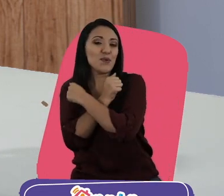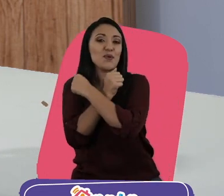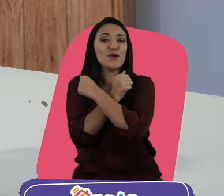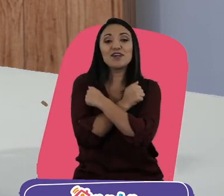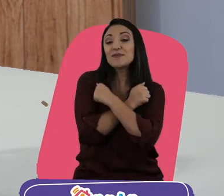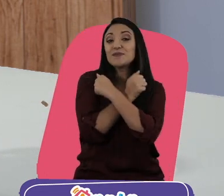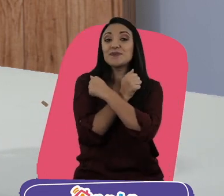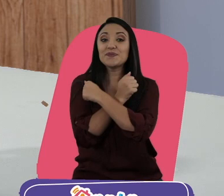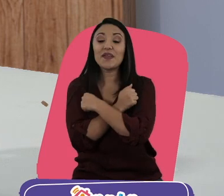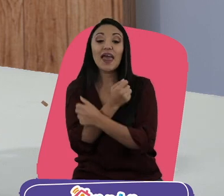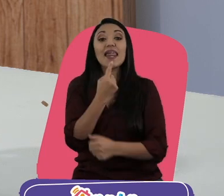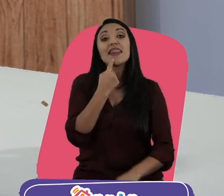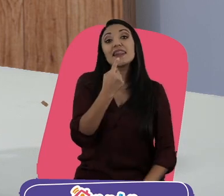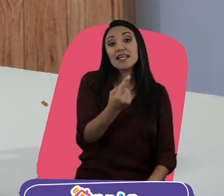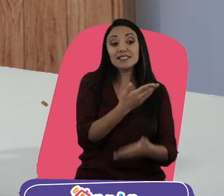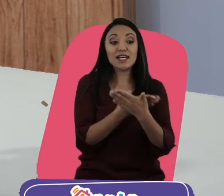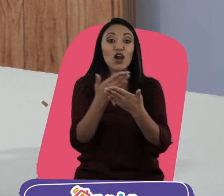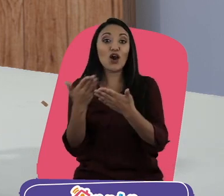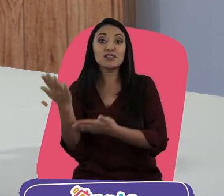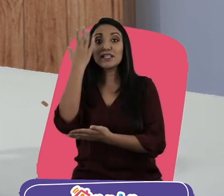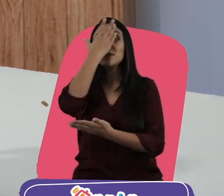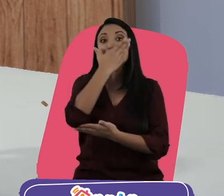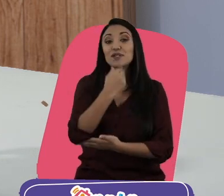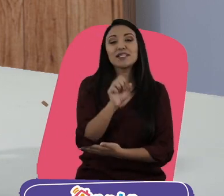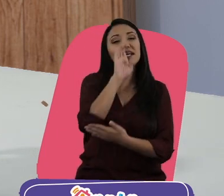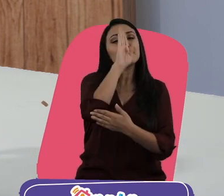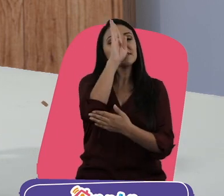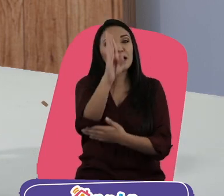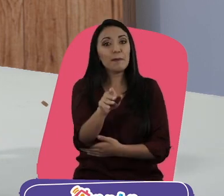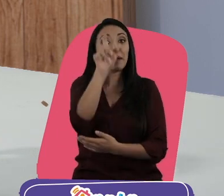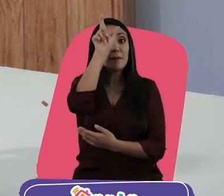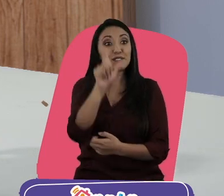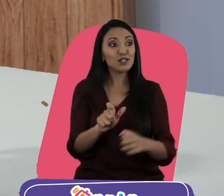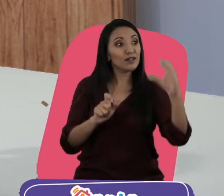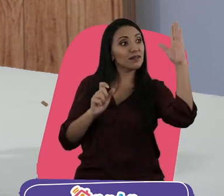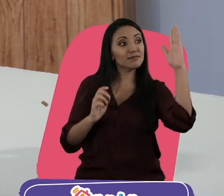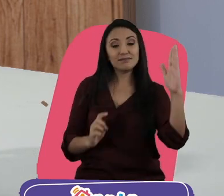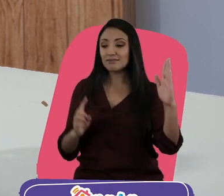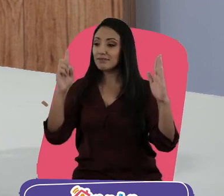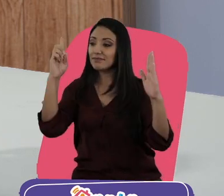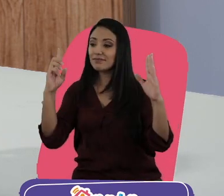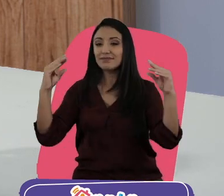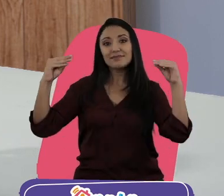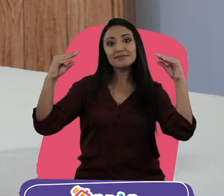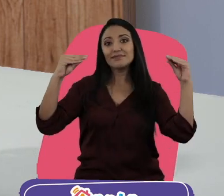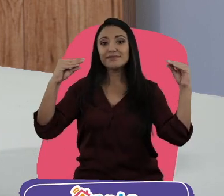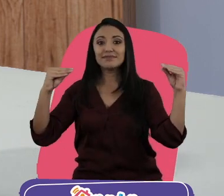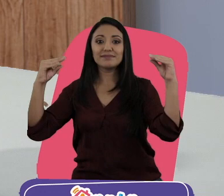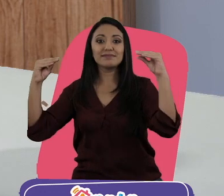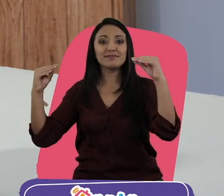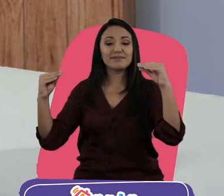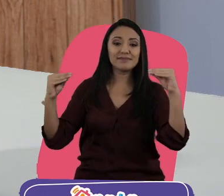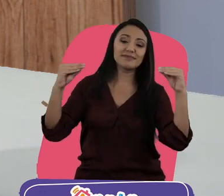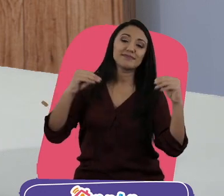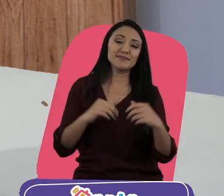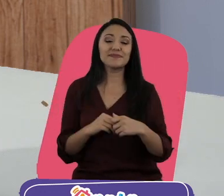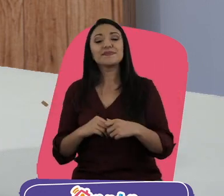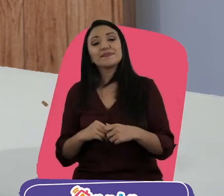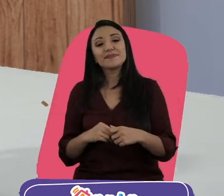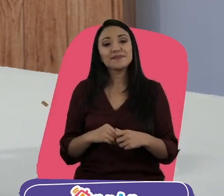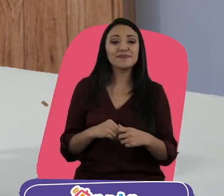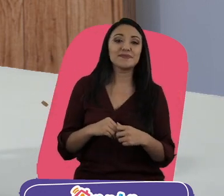amor. Diciendo cosas siempre buenas, sí señor, el uno del otro. Sigamos con el